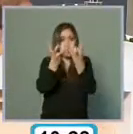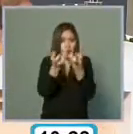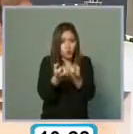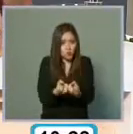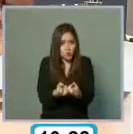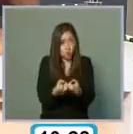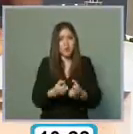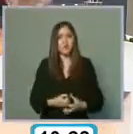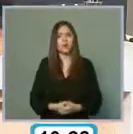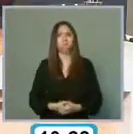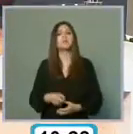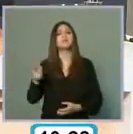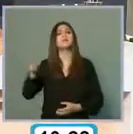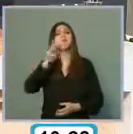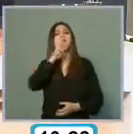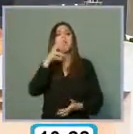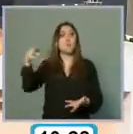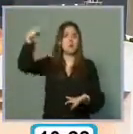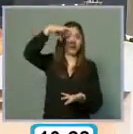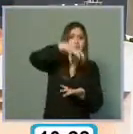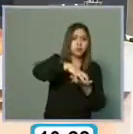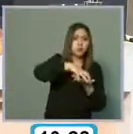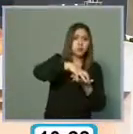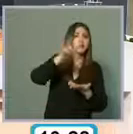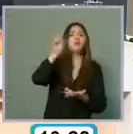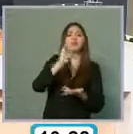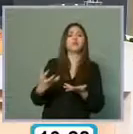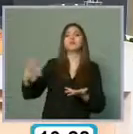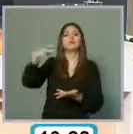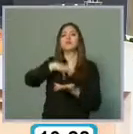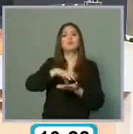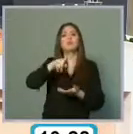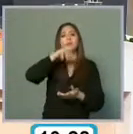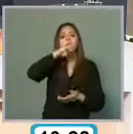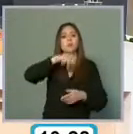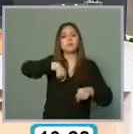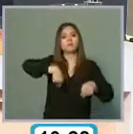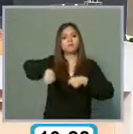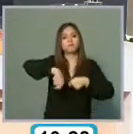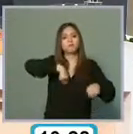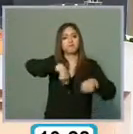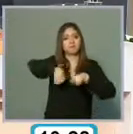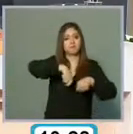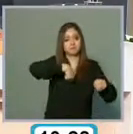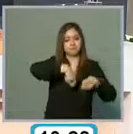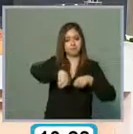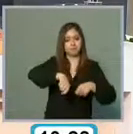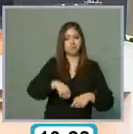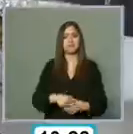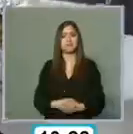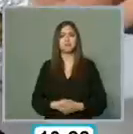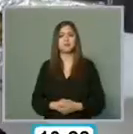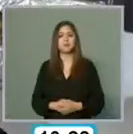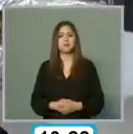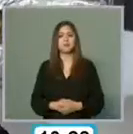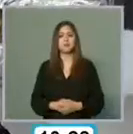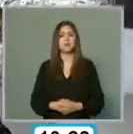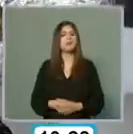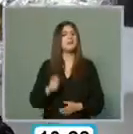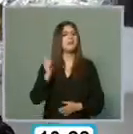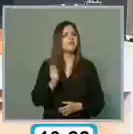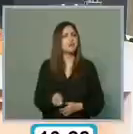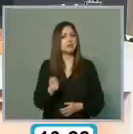que tapamos se consuma, de preferencia o no? No, no hay que estarlo moviendo, Andrés, sí, porque si no se nos quema. Aquí viene lo interesante, vamos a agregar huevo. Esto